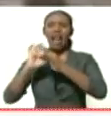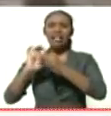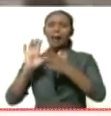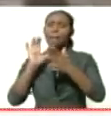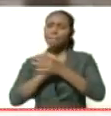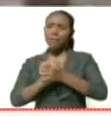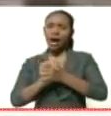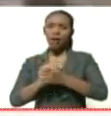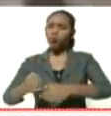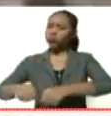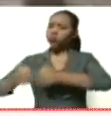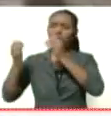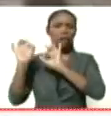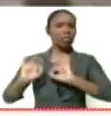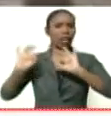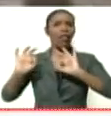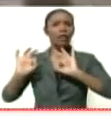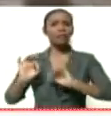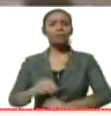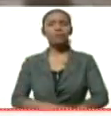amistad indestructible.